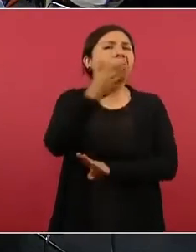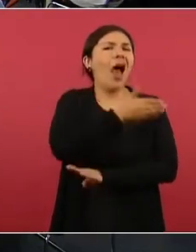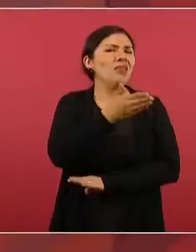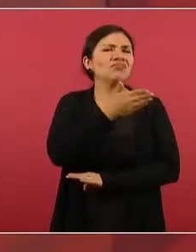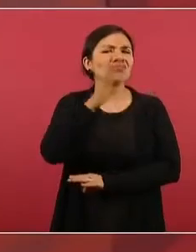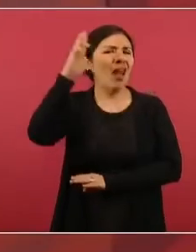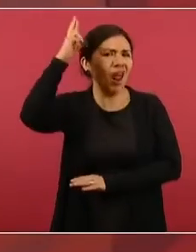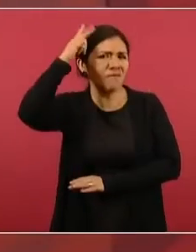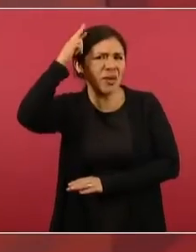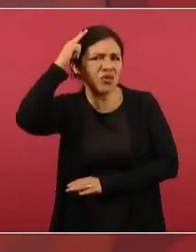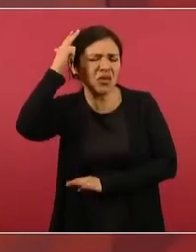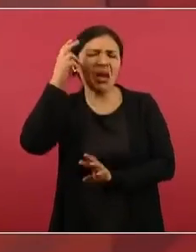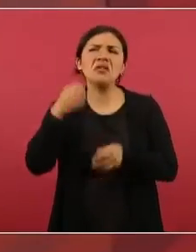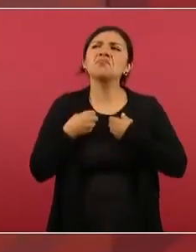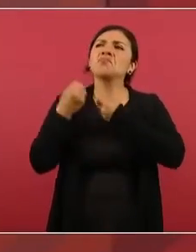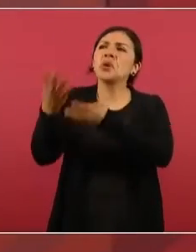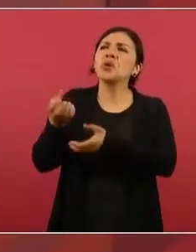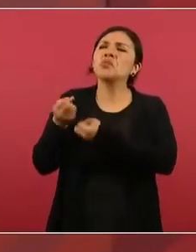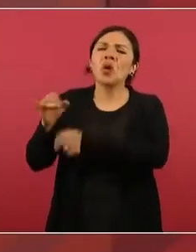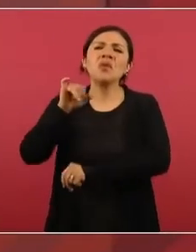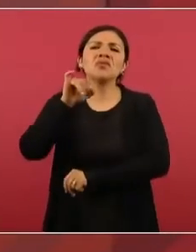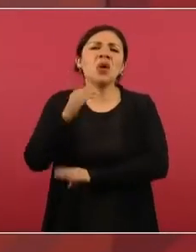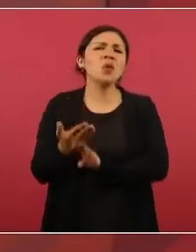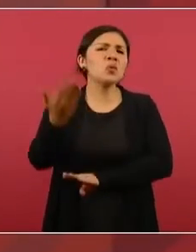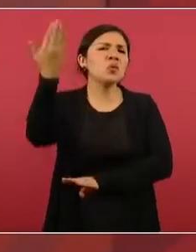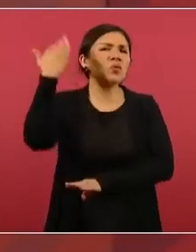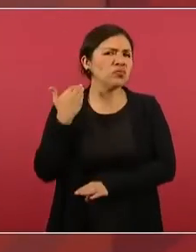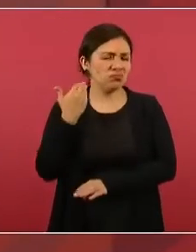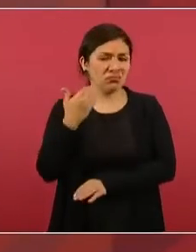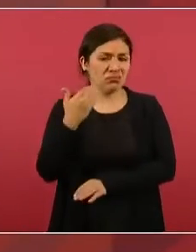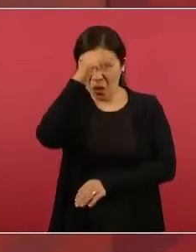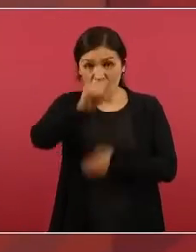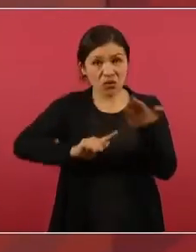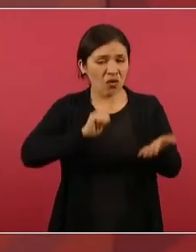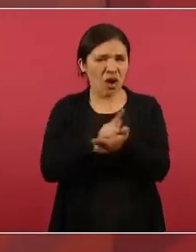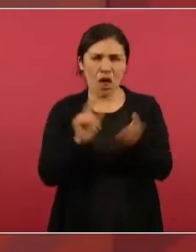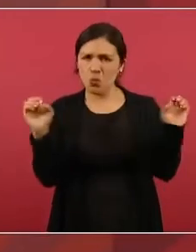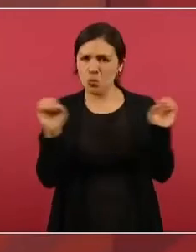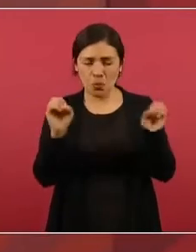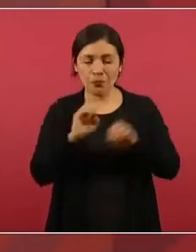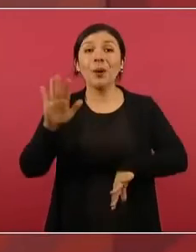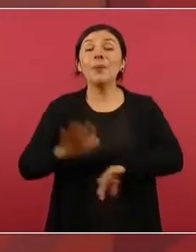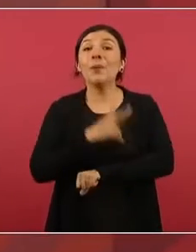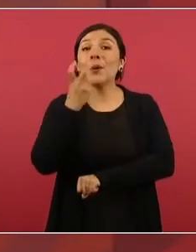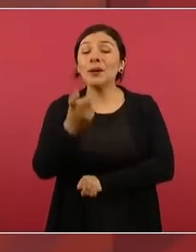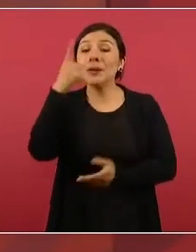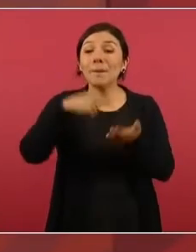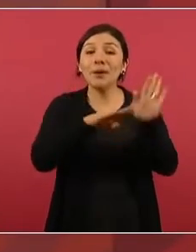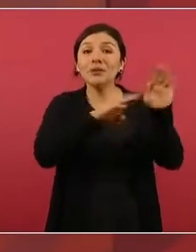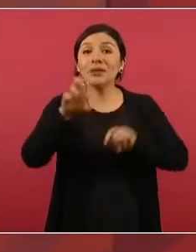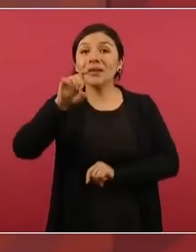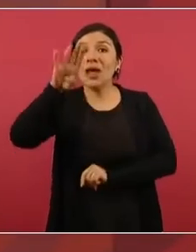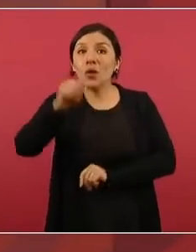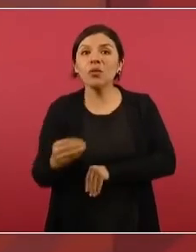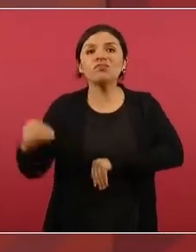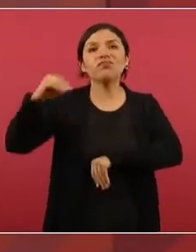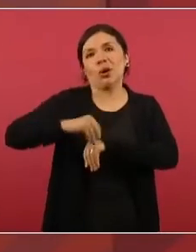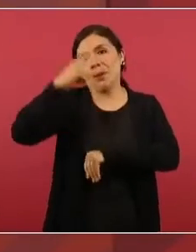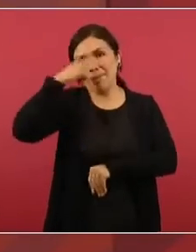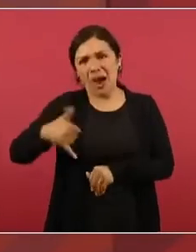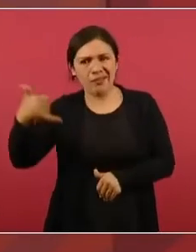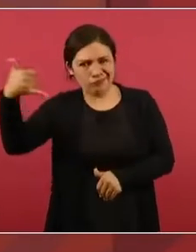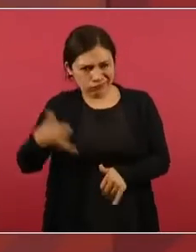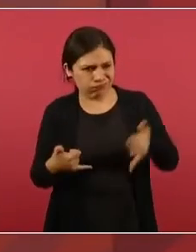les había entregado. Entonces, por eso surge el PAN en el 39, para oponerse a